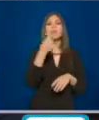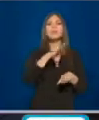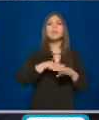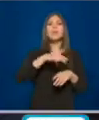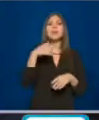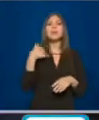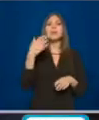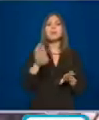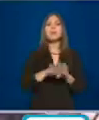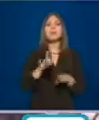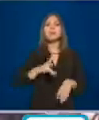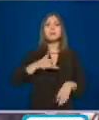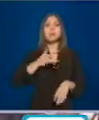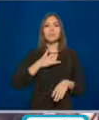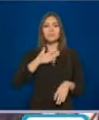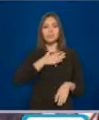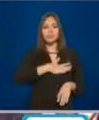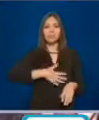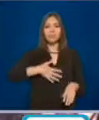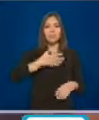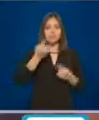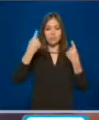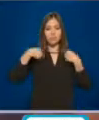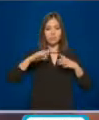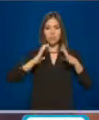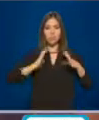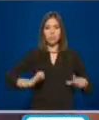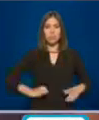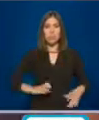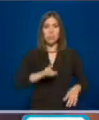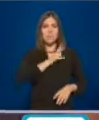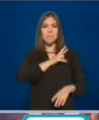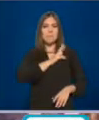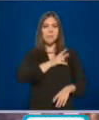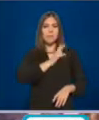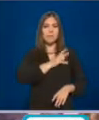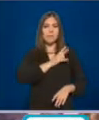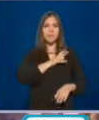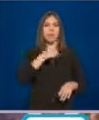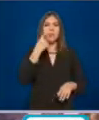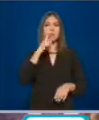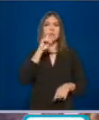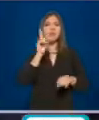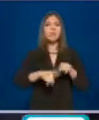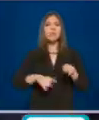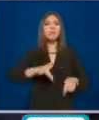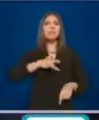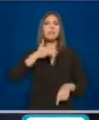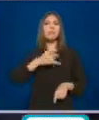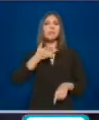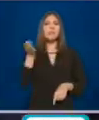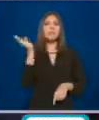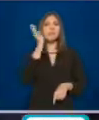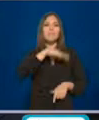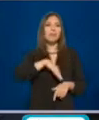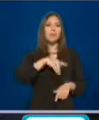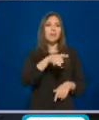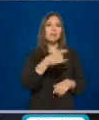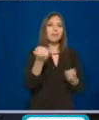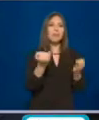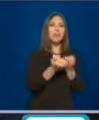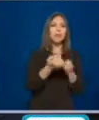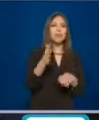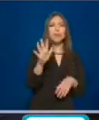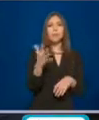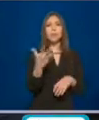sintomatología que de curación, como virus. No hay un tratamiento ¿Es como la gripa, doctor? Que no hay algo así, sino se